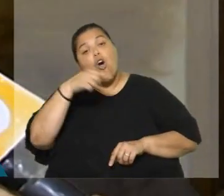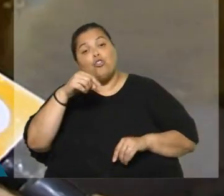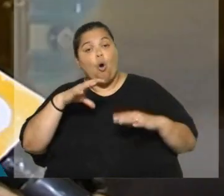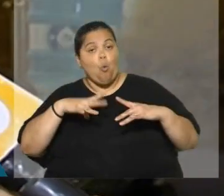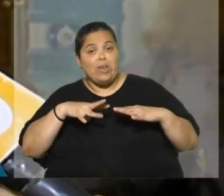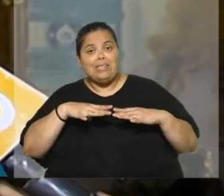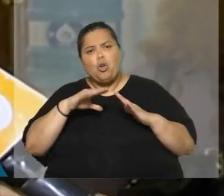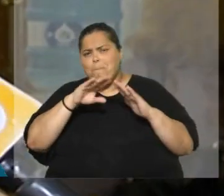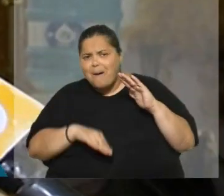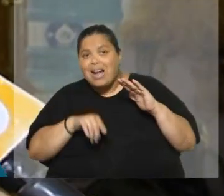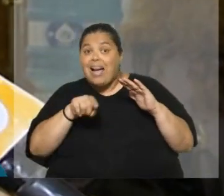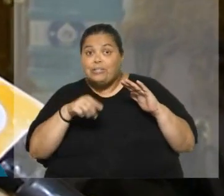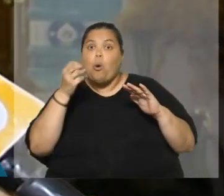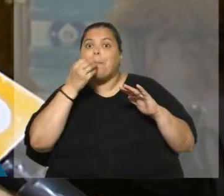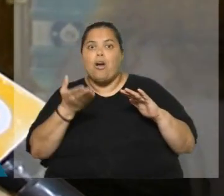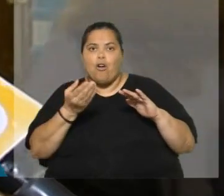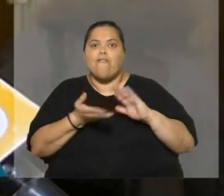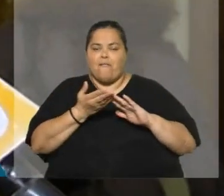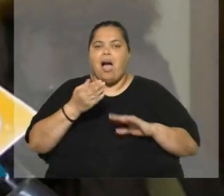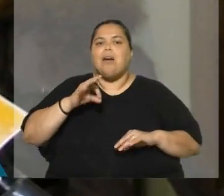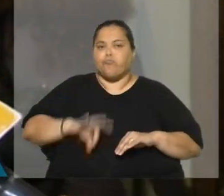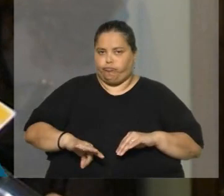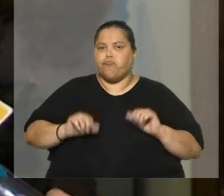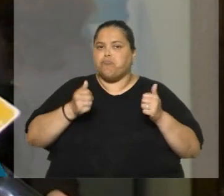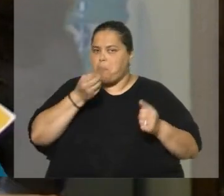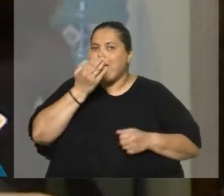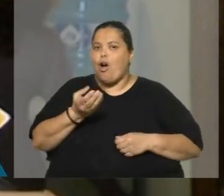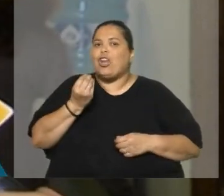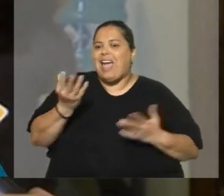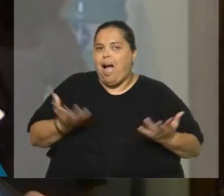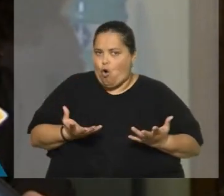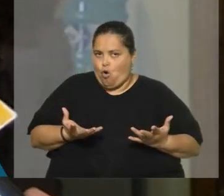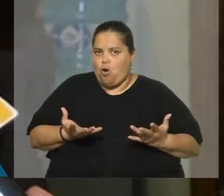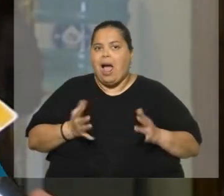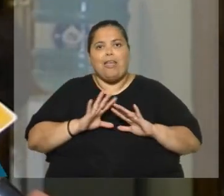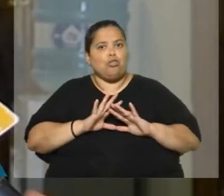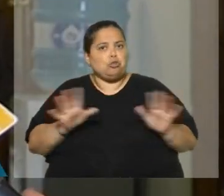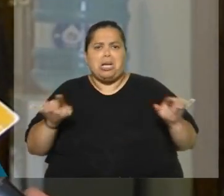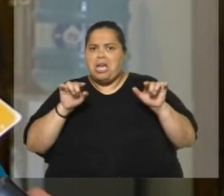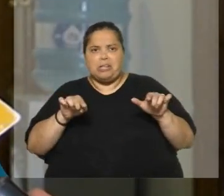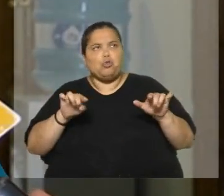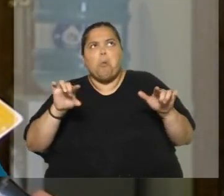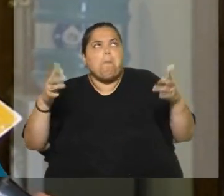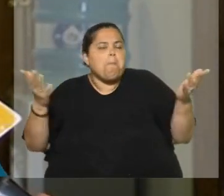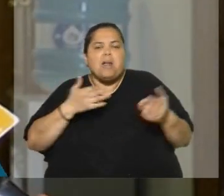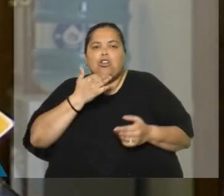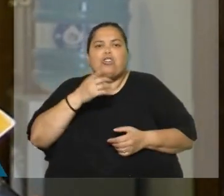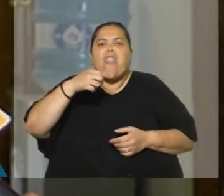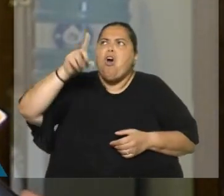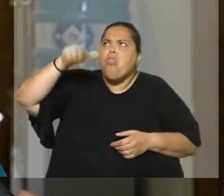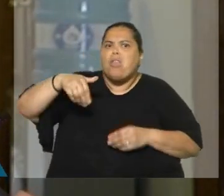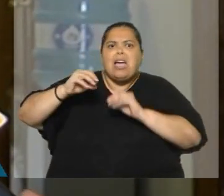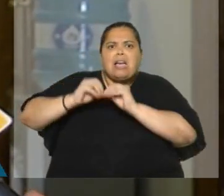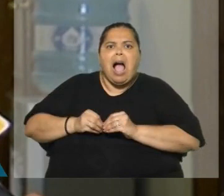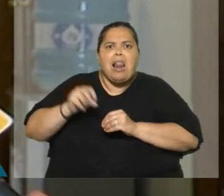se va a jubilar con mayor cantidad de dinero que con la que se jubilaría con el sistema actual. Así que no sé de dónde han sacado esos